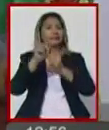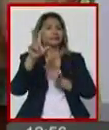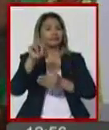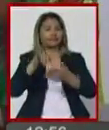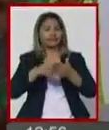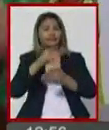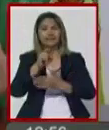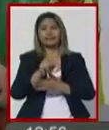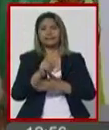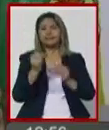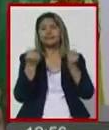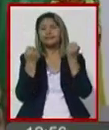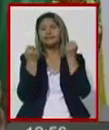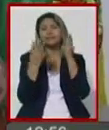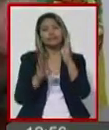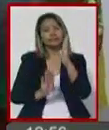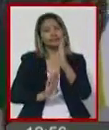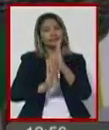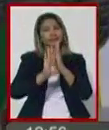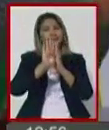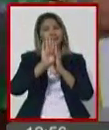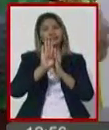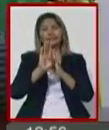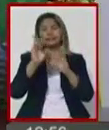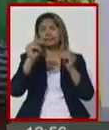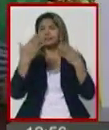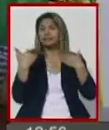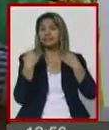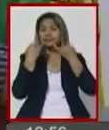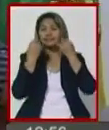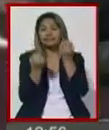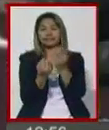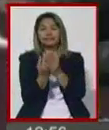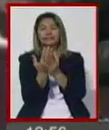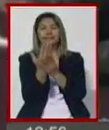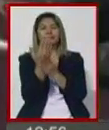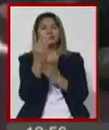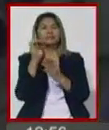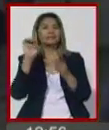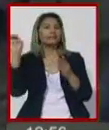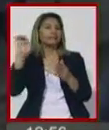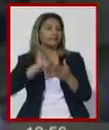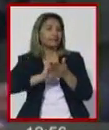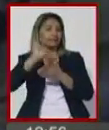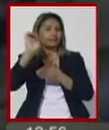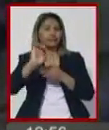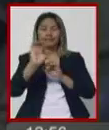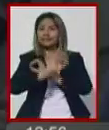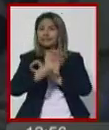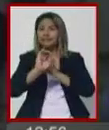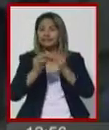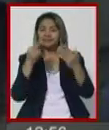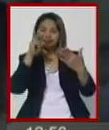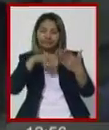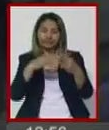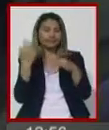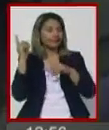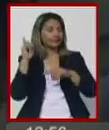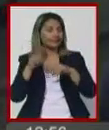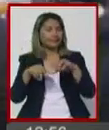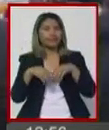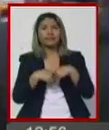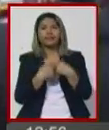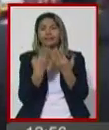de junio, se mide el crecimiento. No tenemos los datos de crecimiento de enero aún en nuestras manos como para poder hablar de